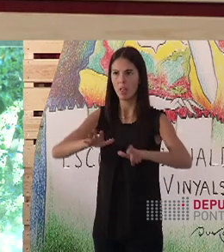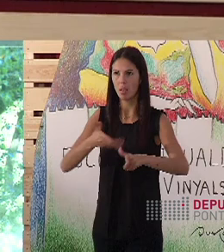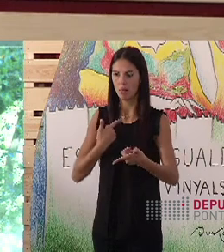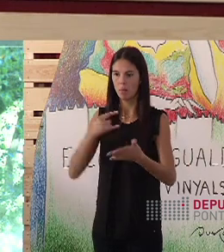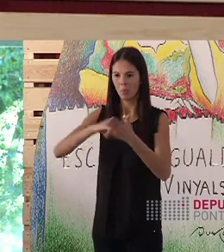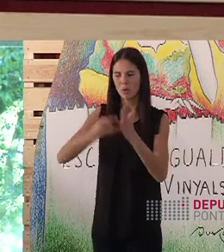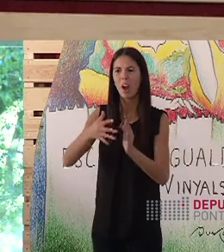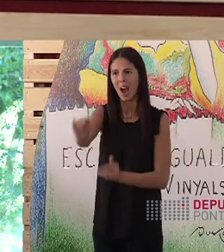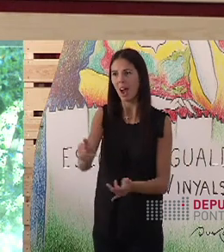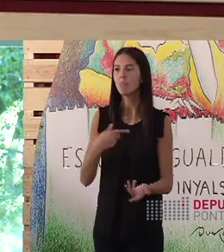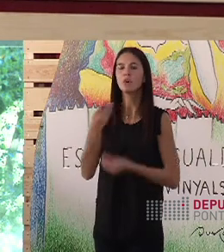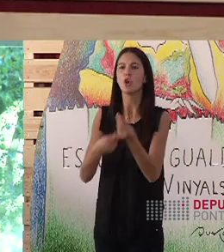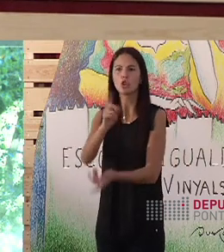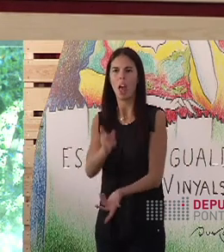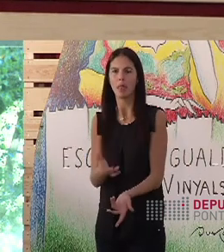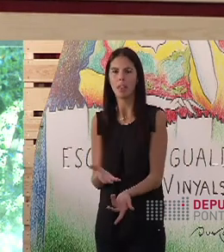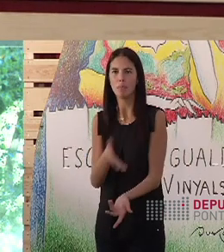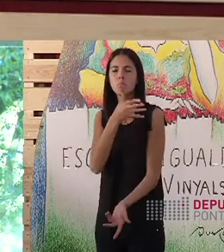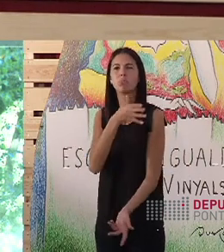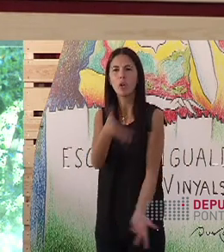a única razón pola que non se fai,